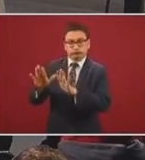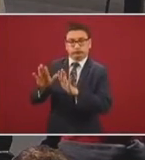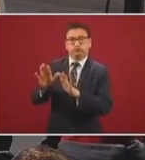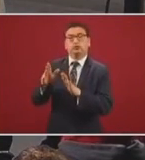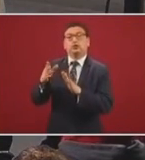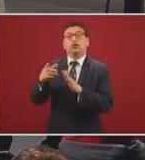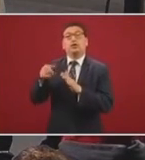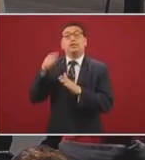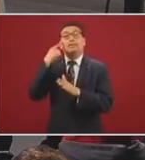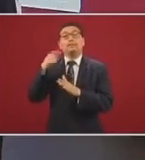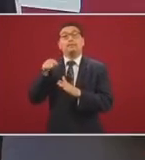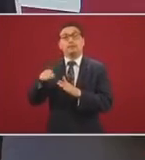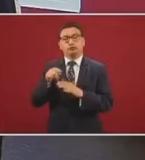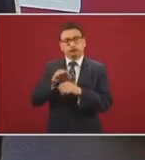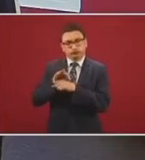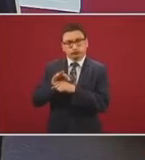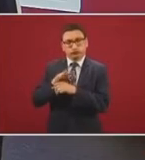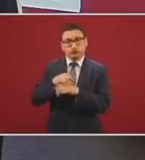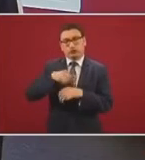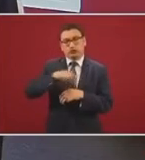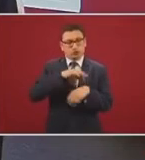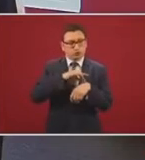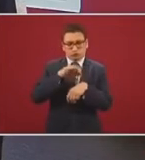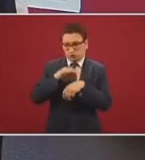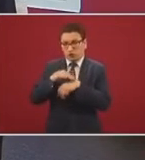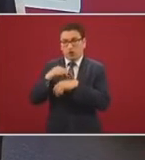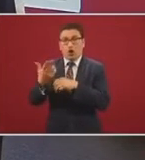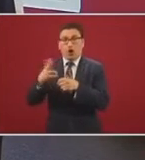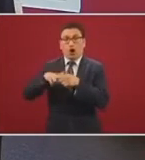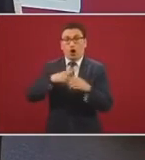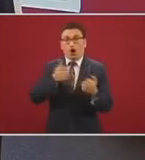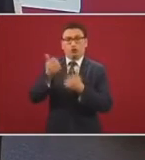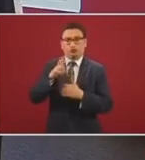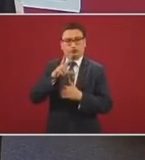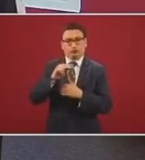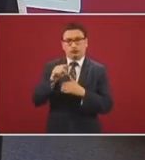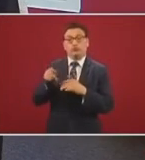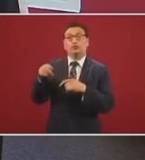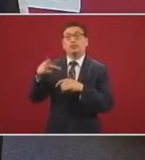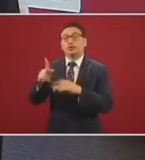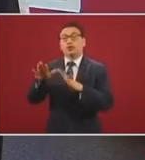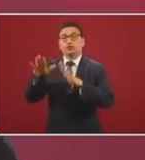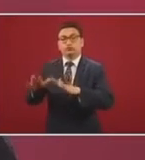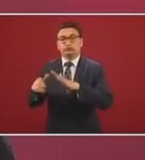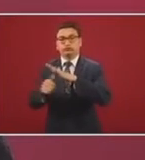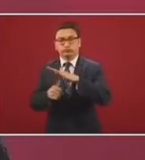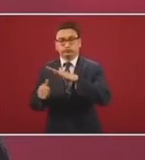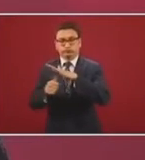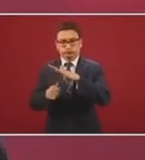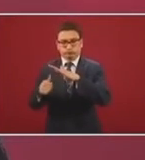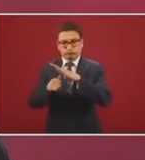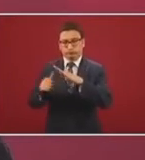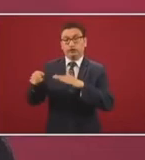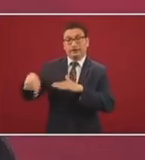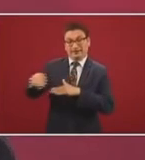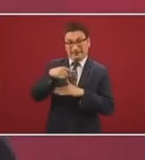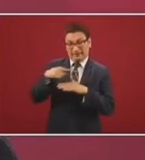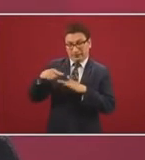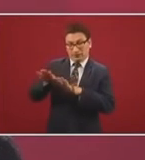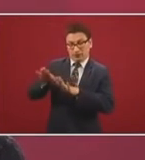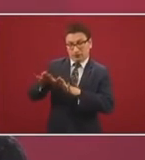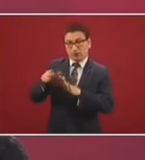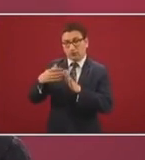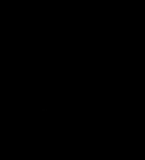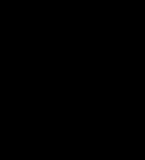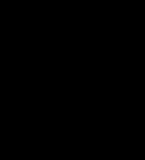se encuentra aislado en un hotel de Culiacán, Sinaloa, tras dar positivo en una primera prueba, misma que será confirmada por el INER en las